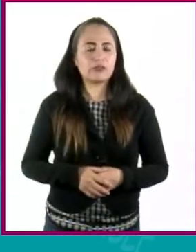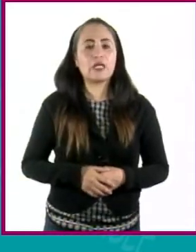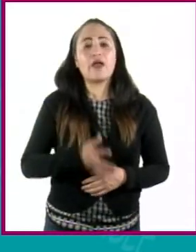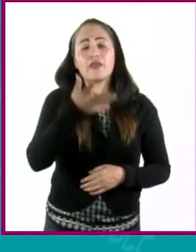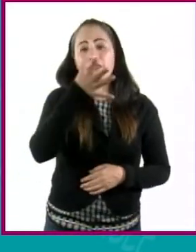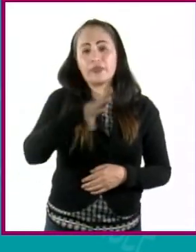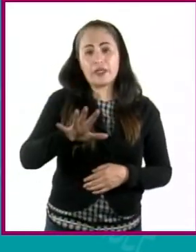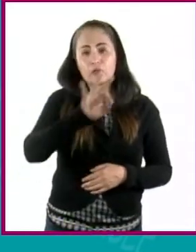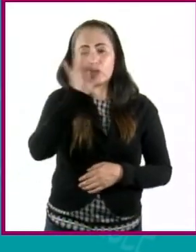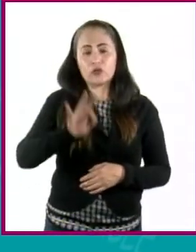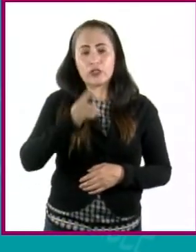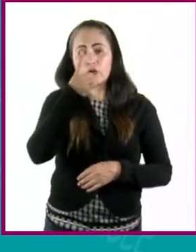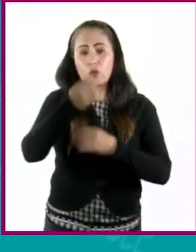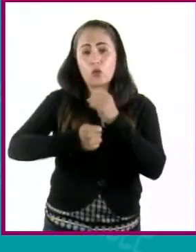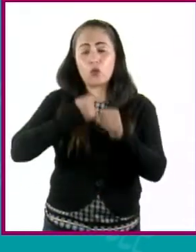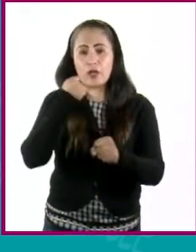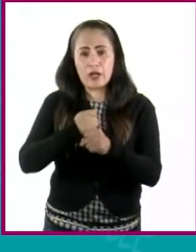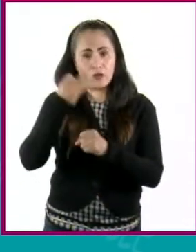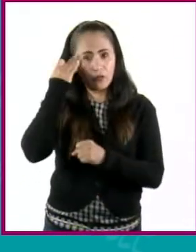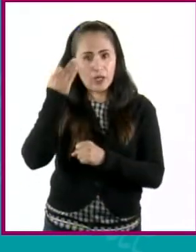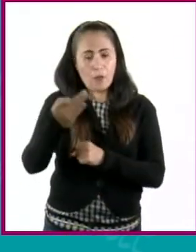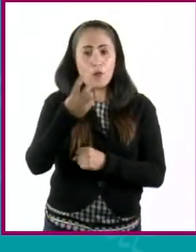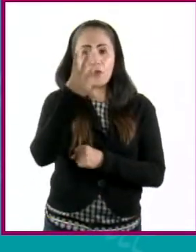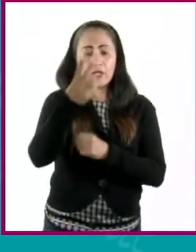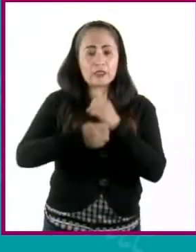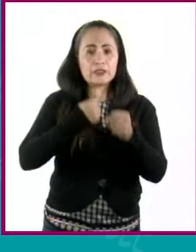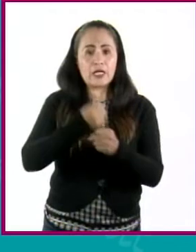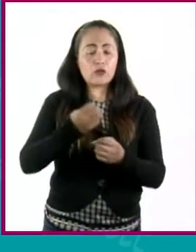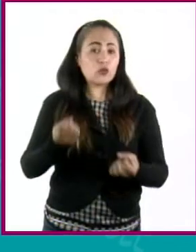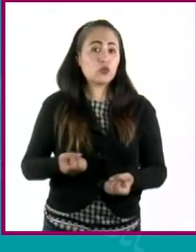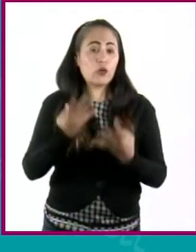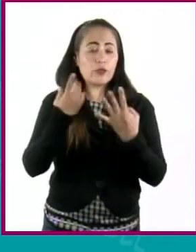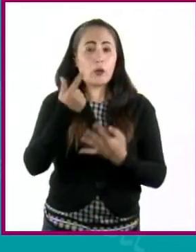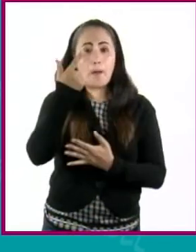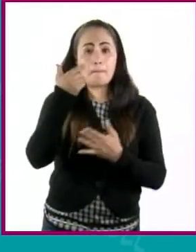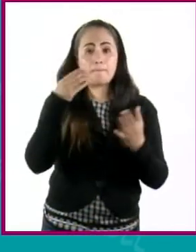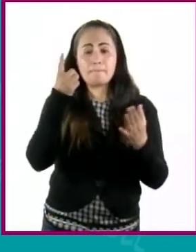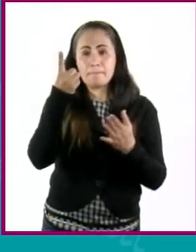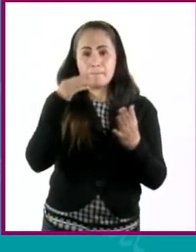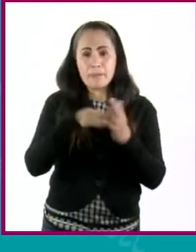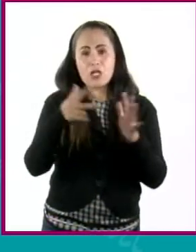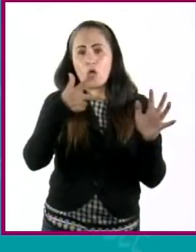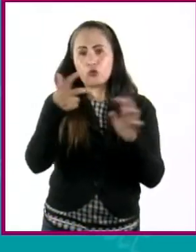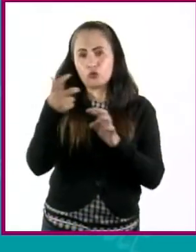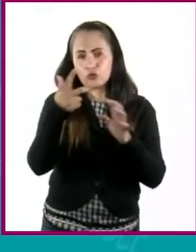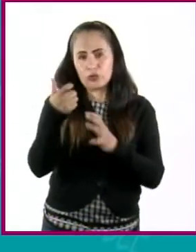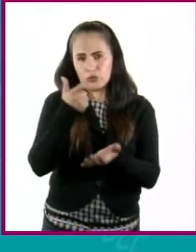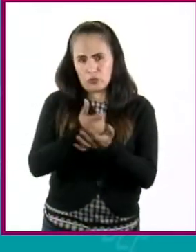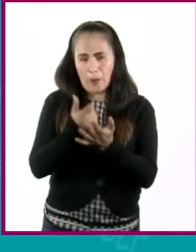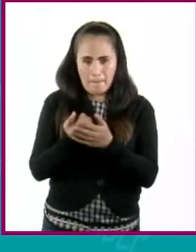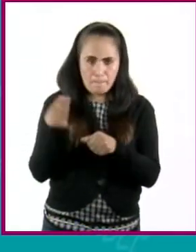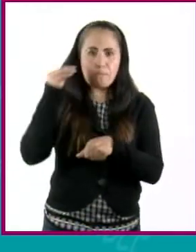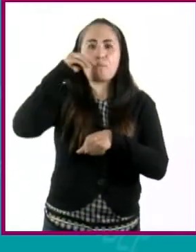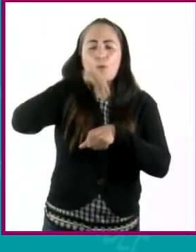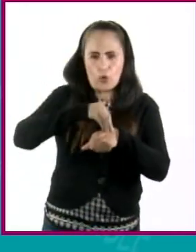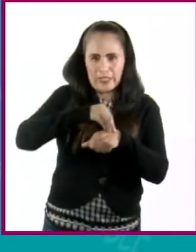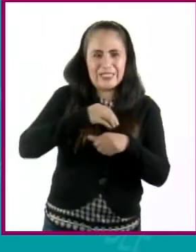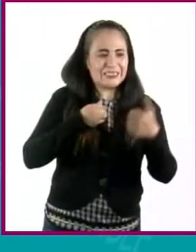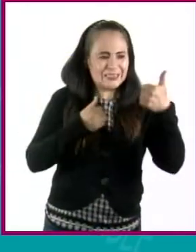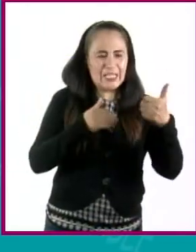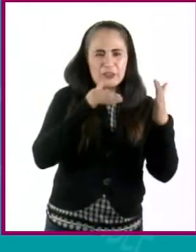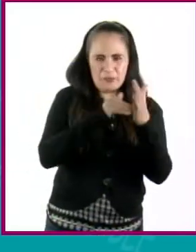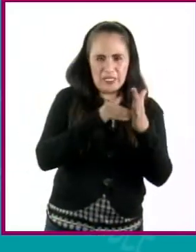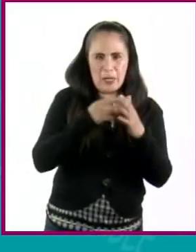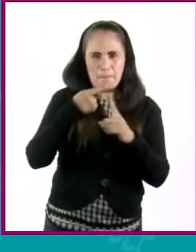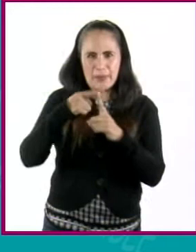10% anual a lo largo de 3 años son de 1.800 pesos. Es importante que observemos que la tasa de interés